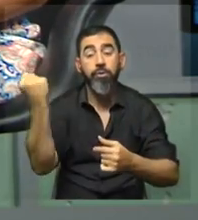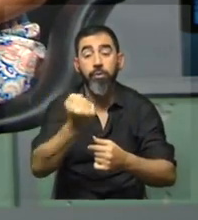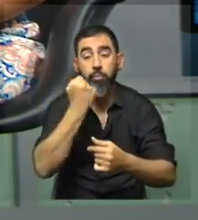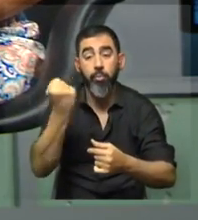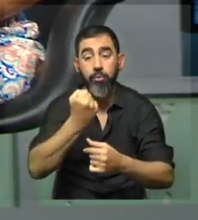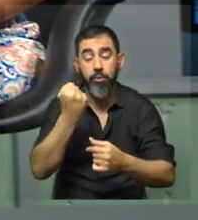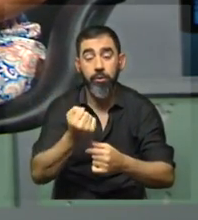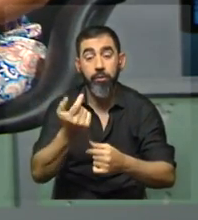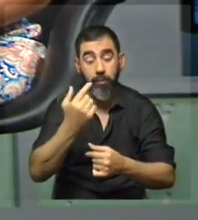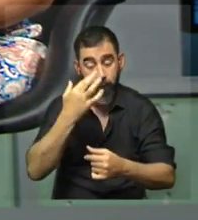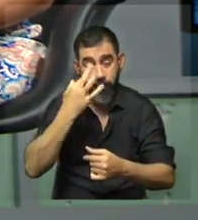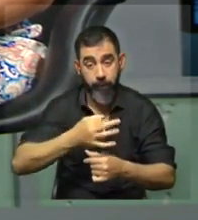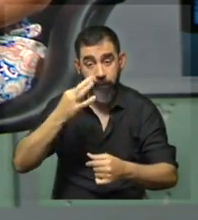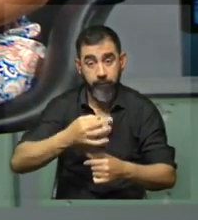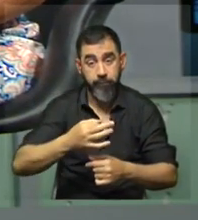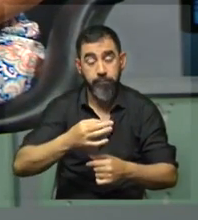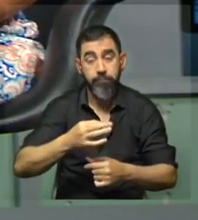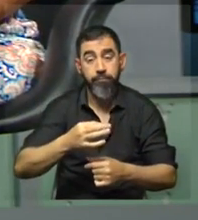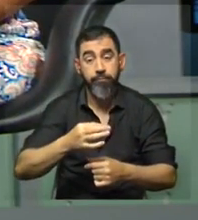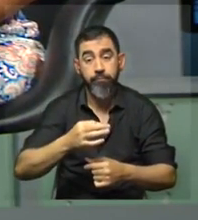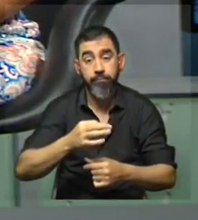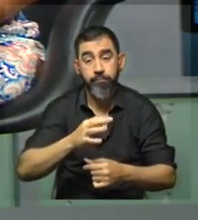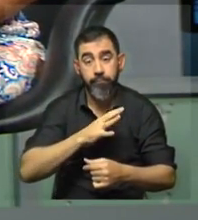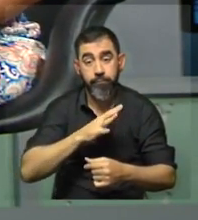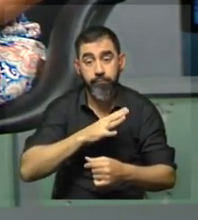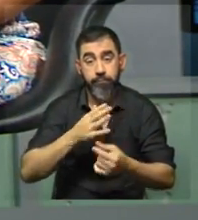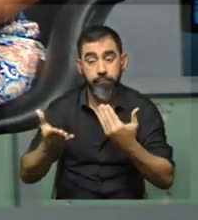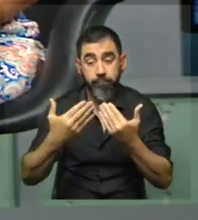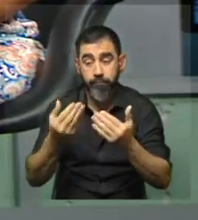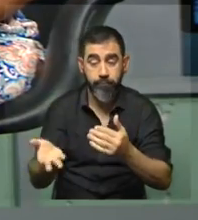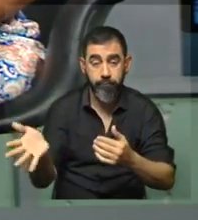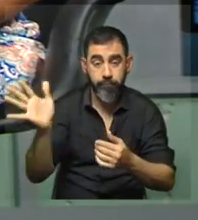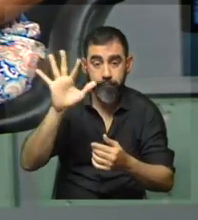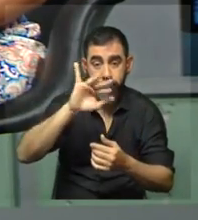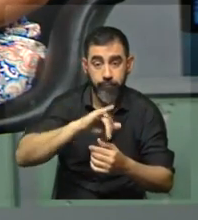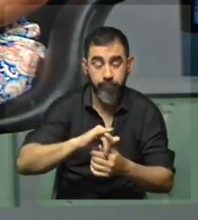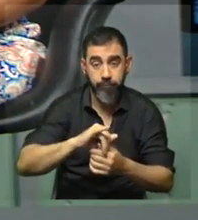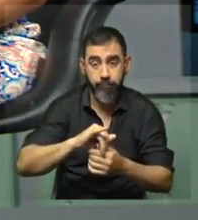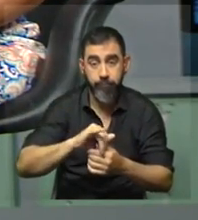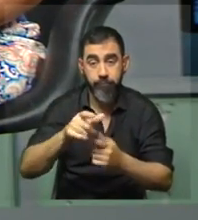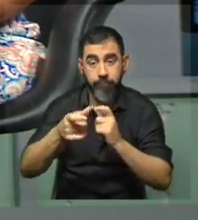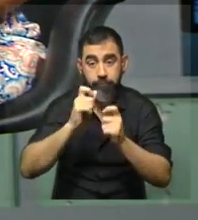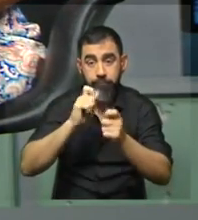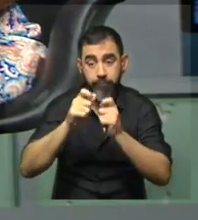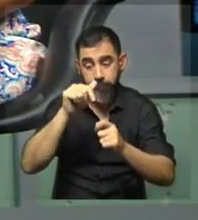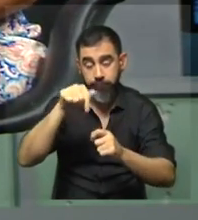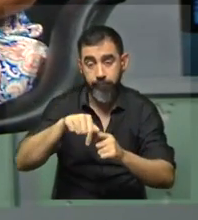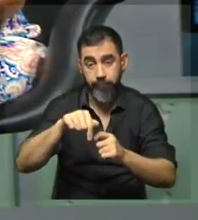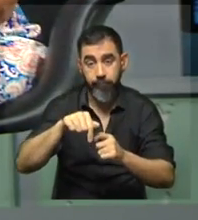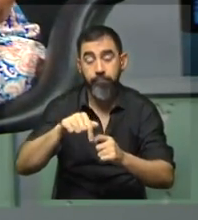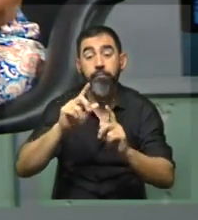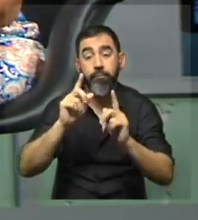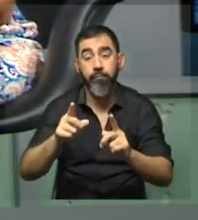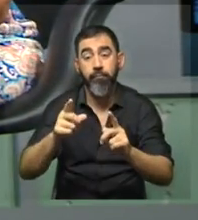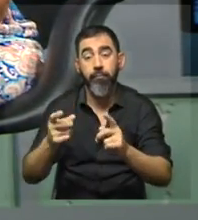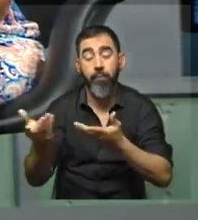verdad, al mismo tiempo tienen eso de que están en la conversación diaria, ¿no? Esa nota que ustedes tienen lo es, y también la que